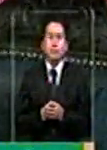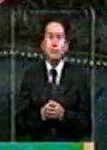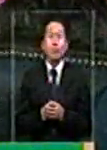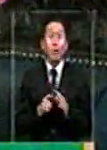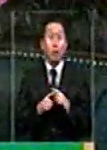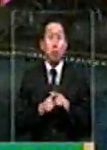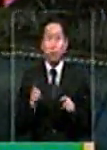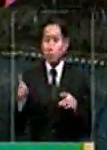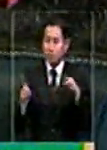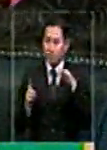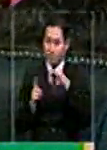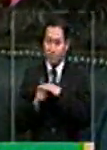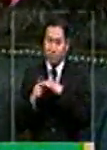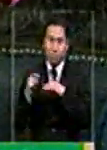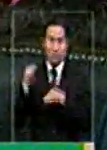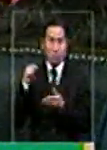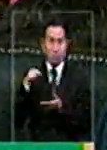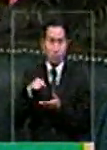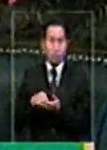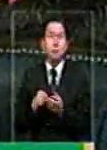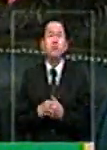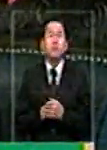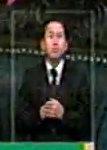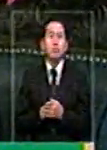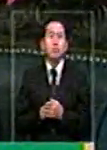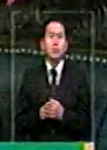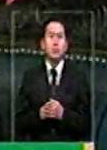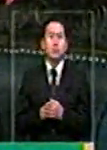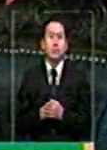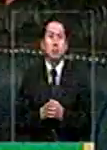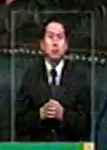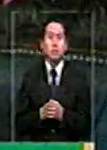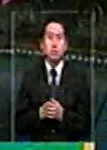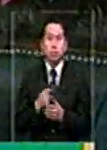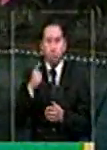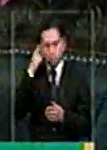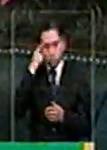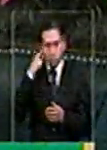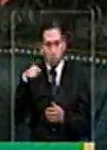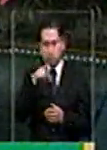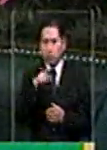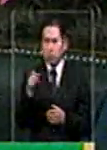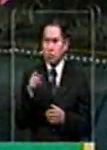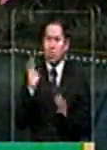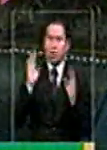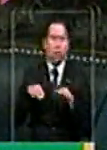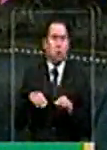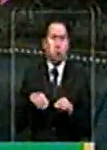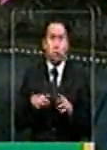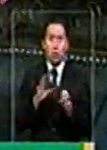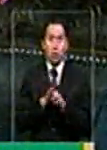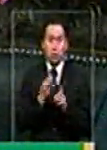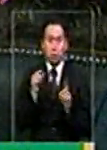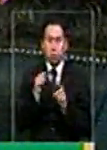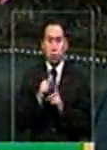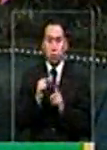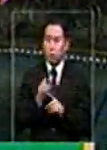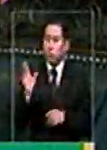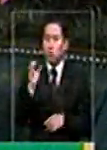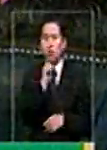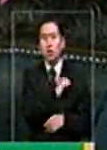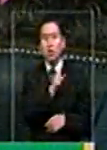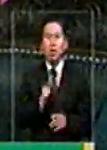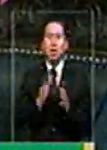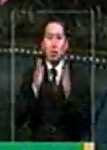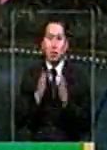Pero estos hechos no se tienen que desvirtuar, estas palabras tanto del alcalde como